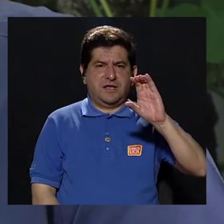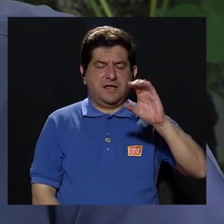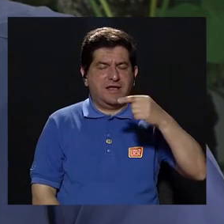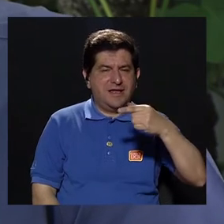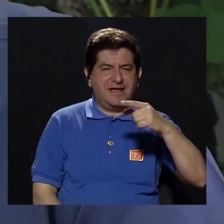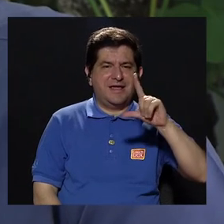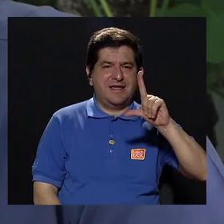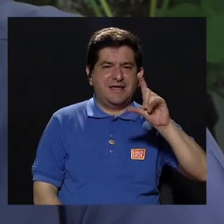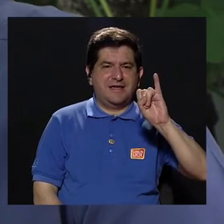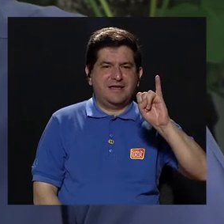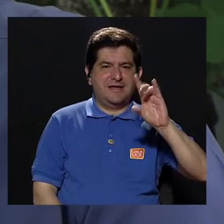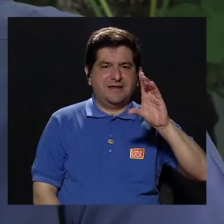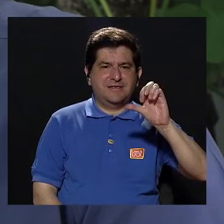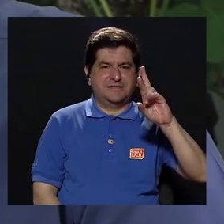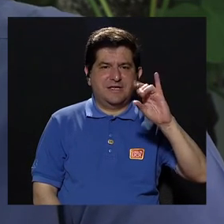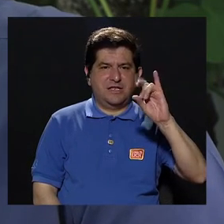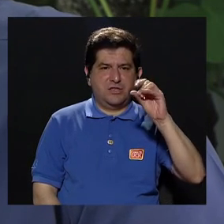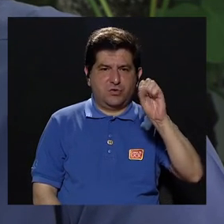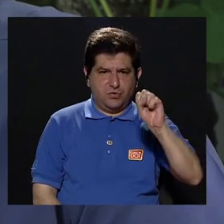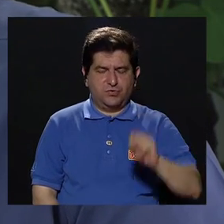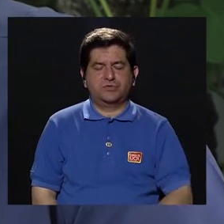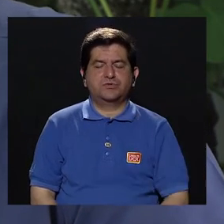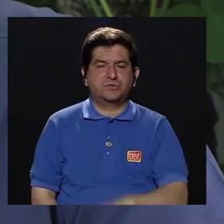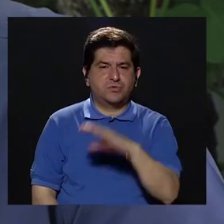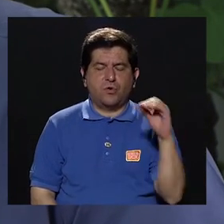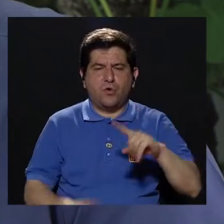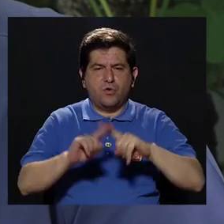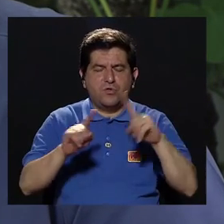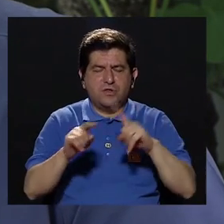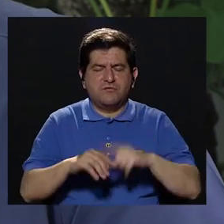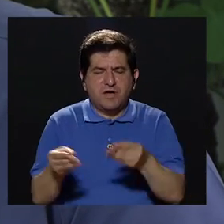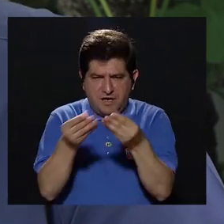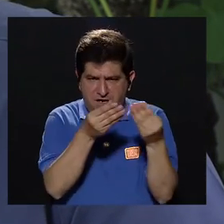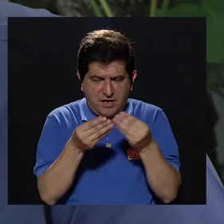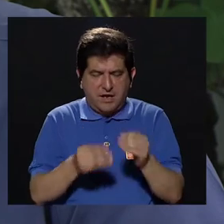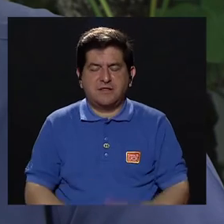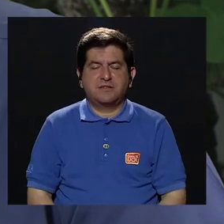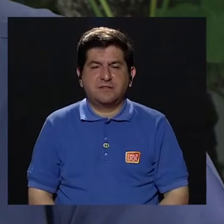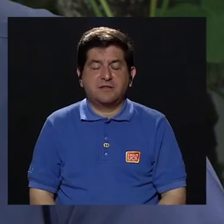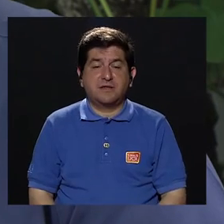de los ácidos, del metabolismo interno,